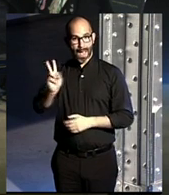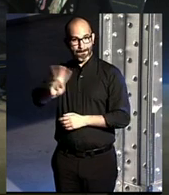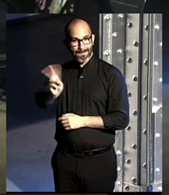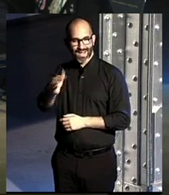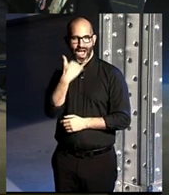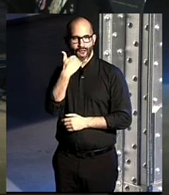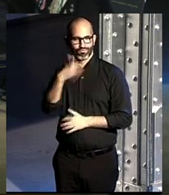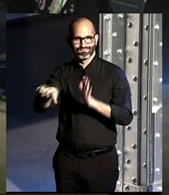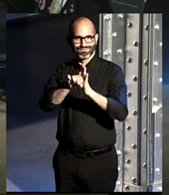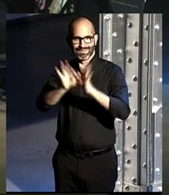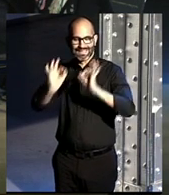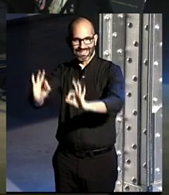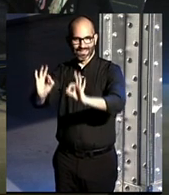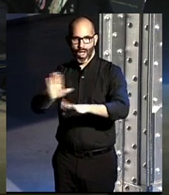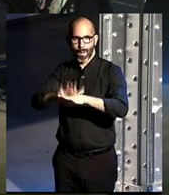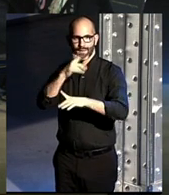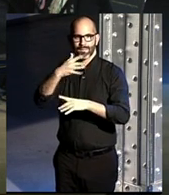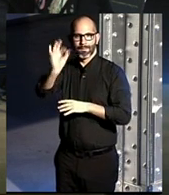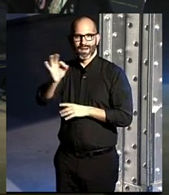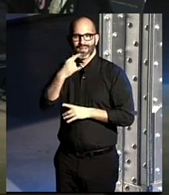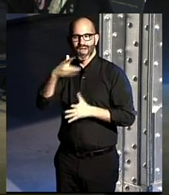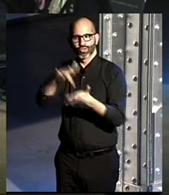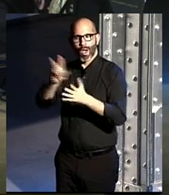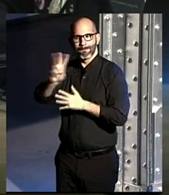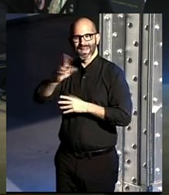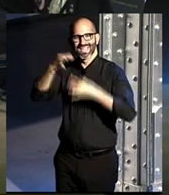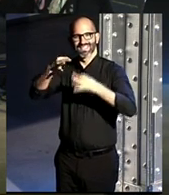manera que H.G. Wells no lo es, porque en Verne hay una continuidad.